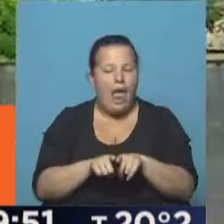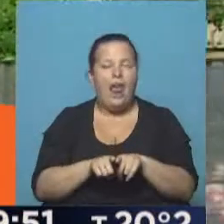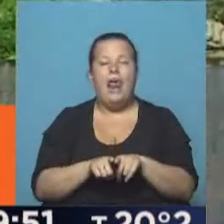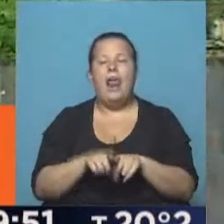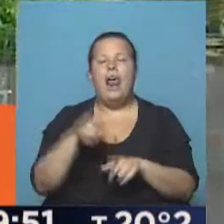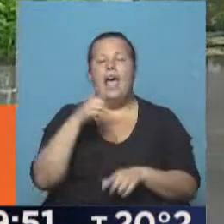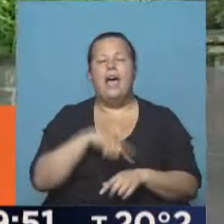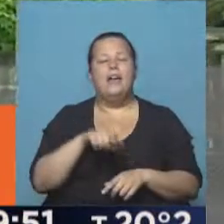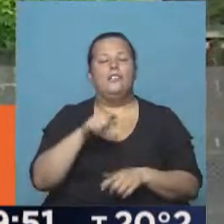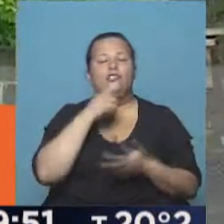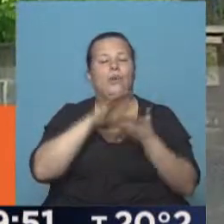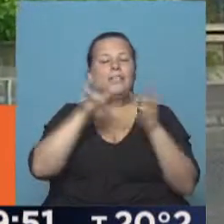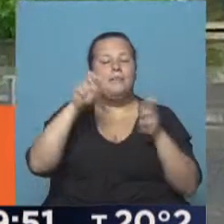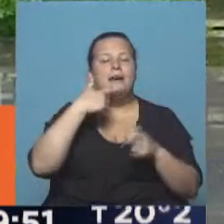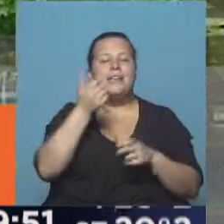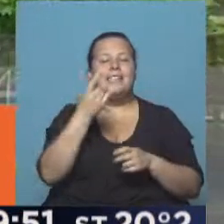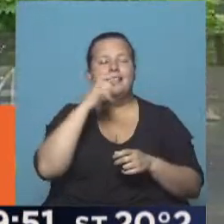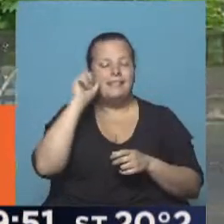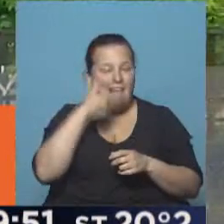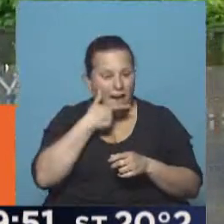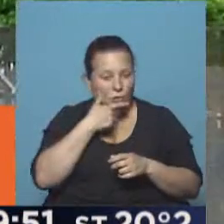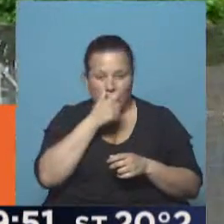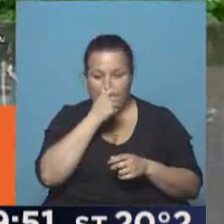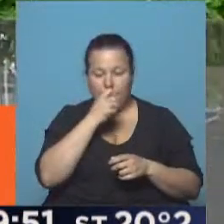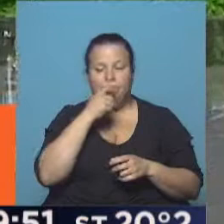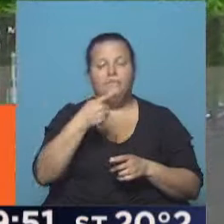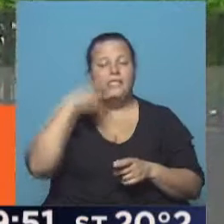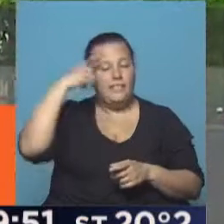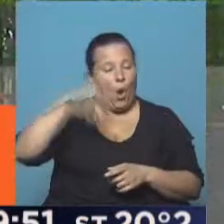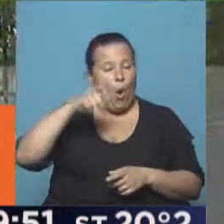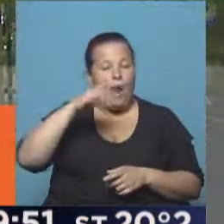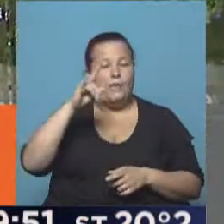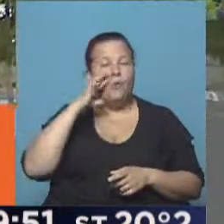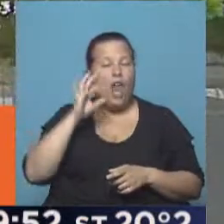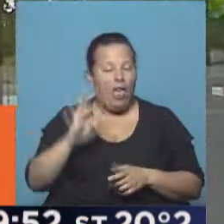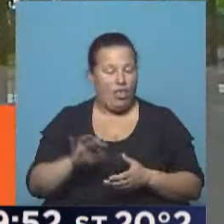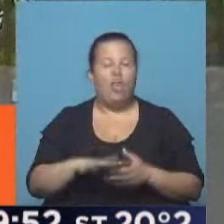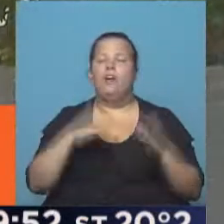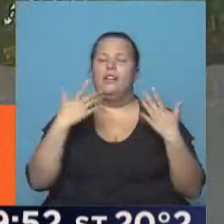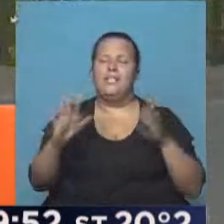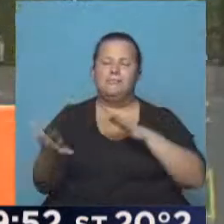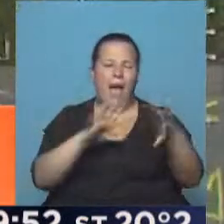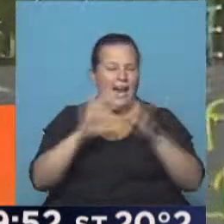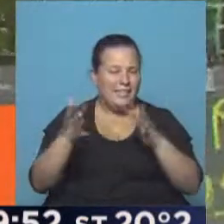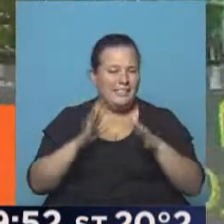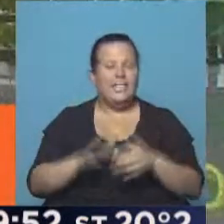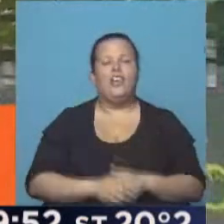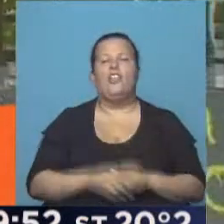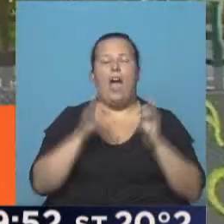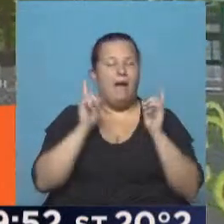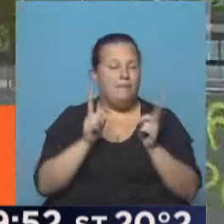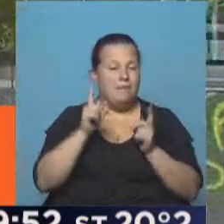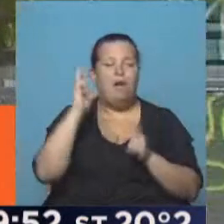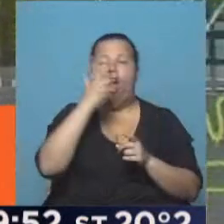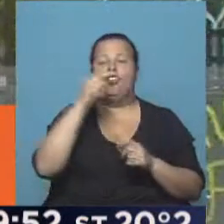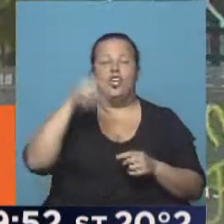en la causa los sauces que sustancia el juez claudio bonadío y que es muy similar a la primera a la ute